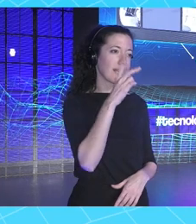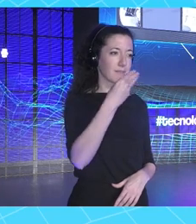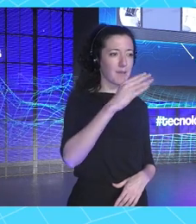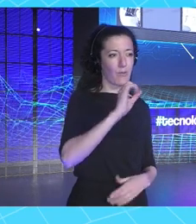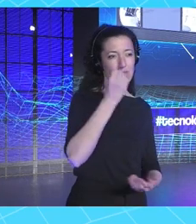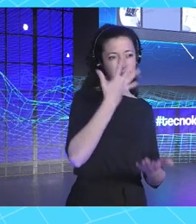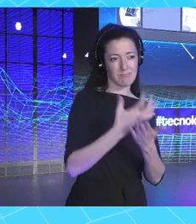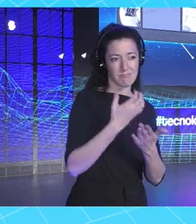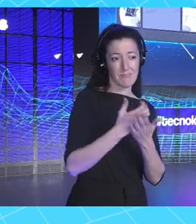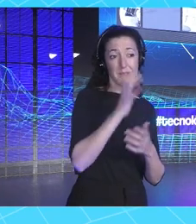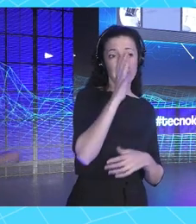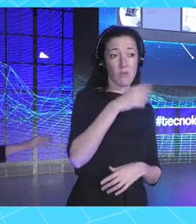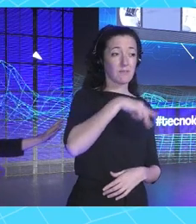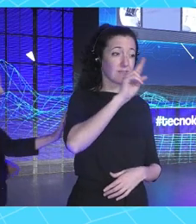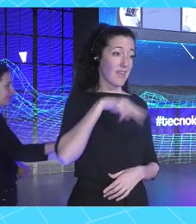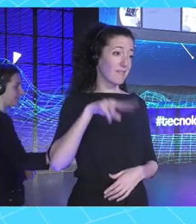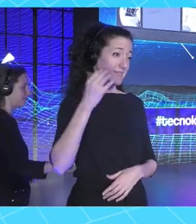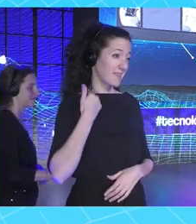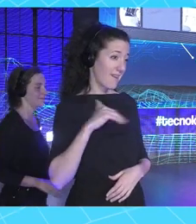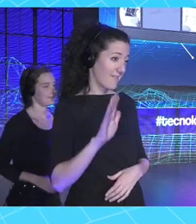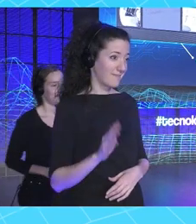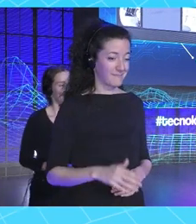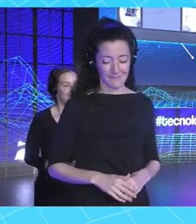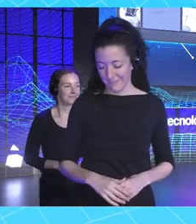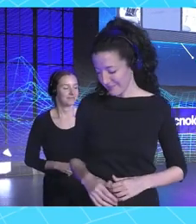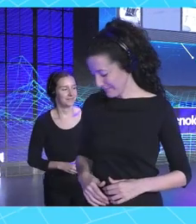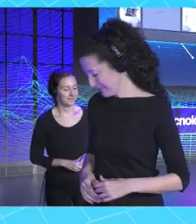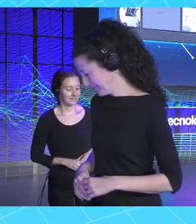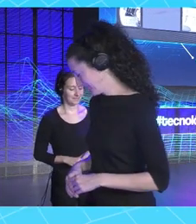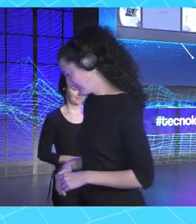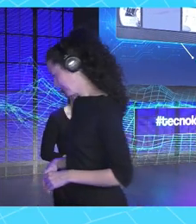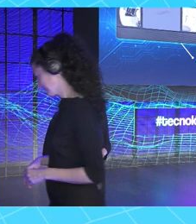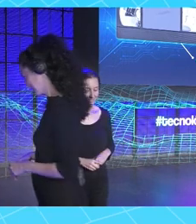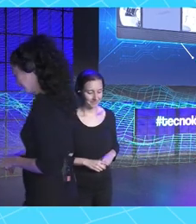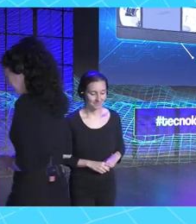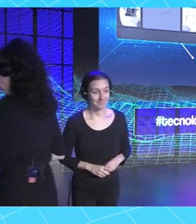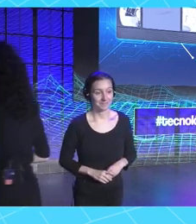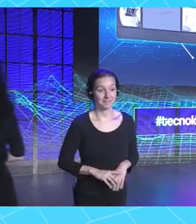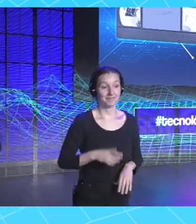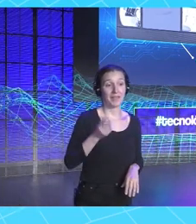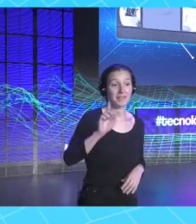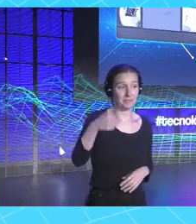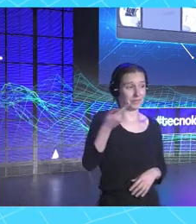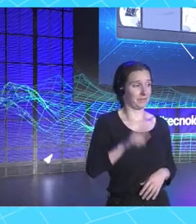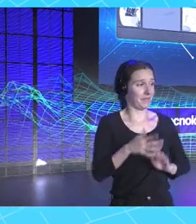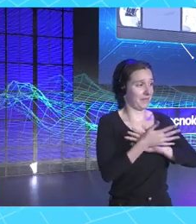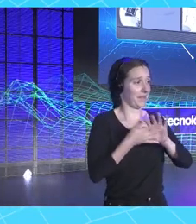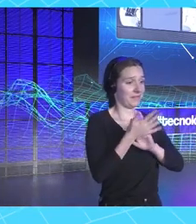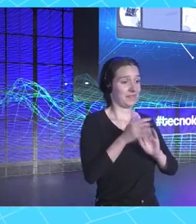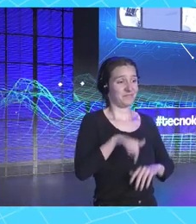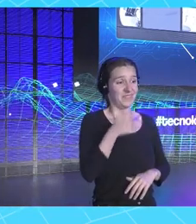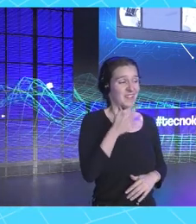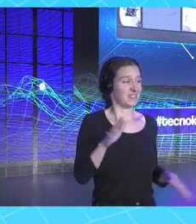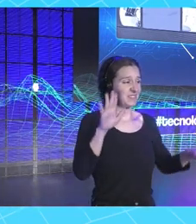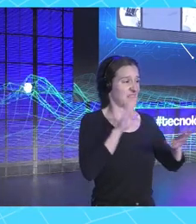que Netflix es que esta noche Bueno luego está lo de esta noche no voy a ver una no voy a ver una peli voy a ver mejor una